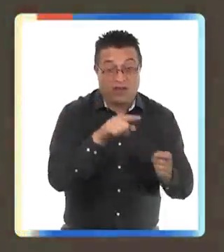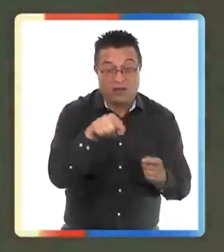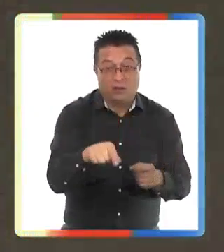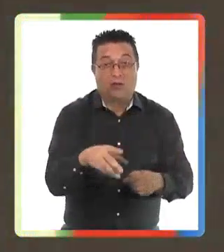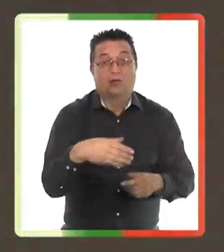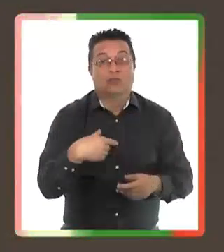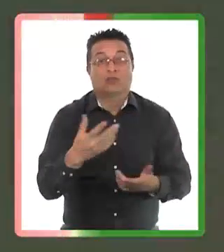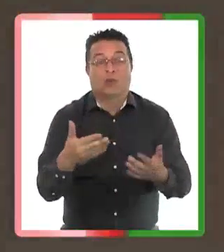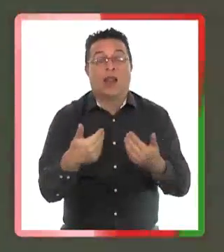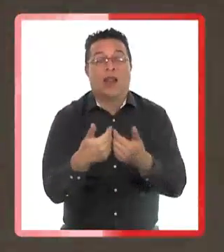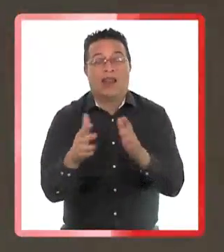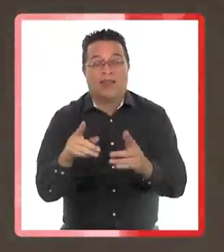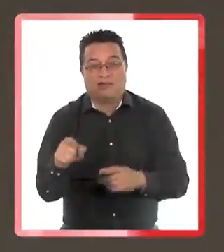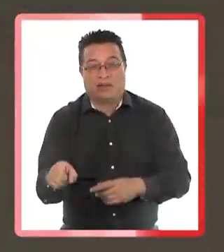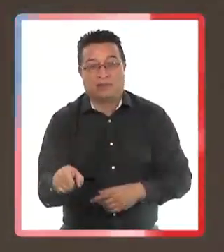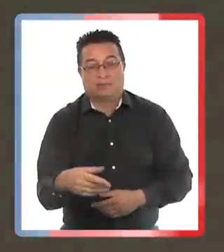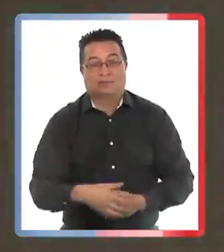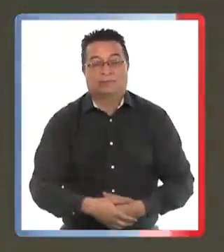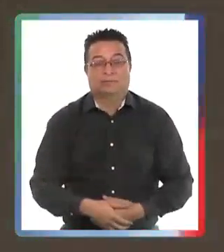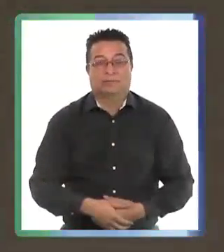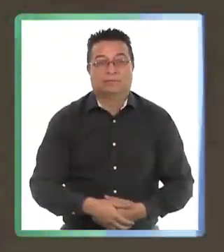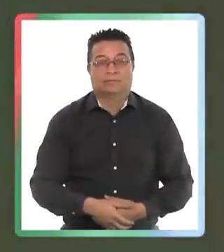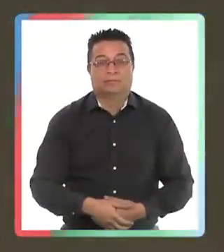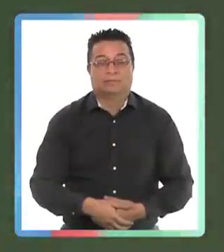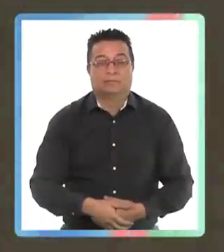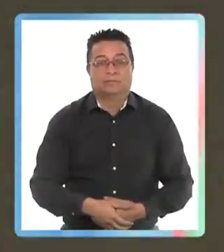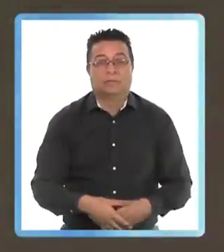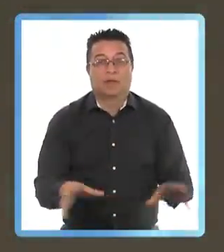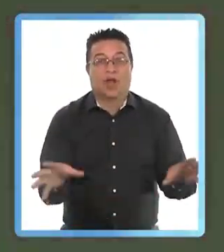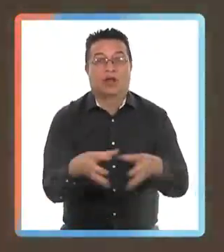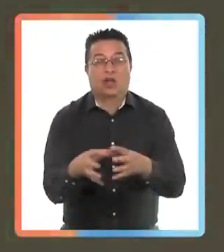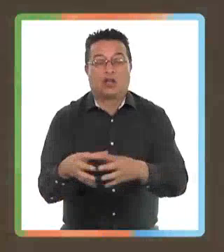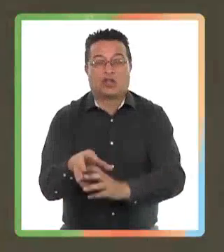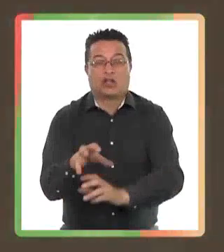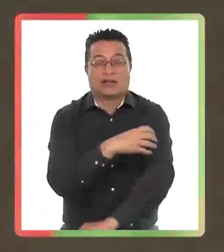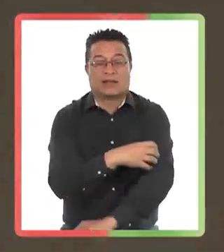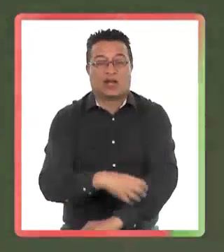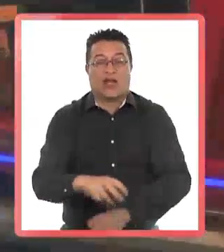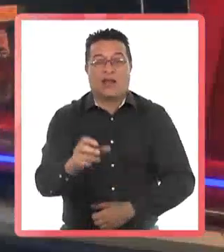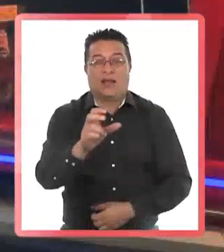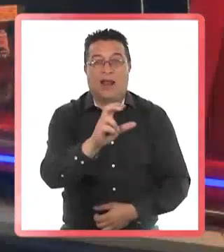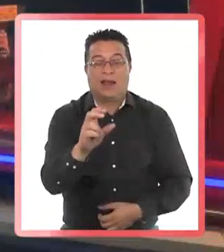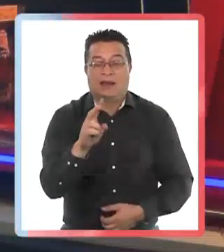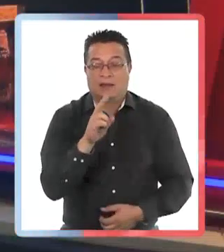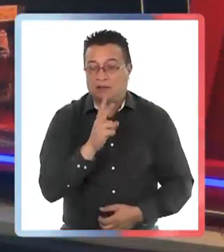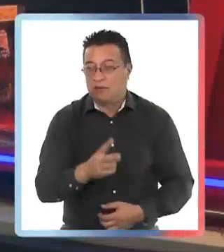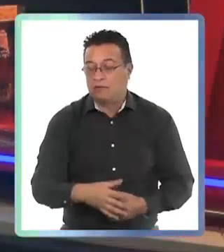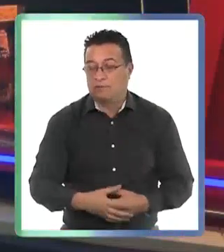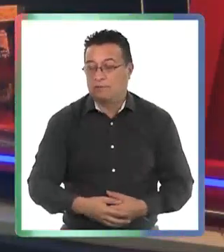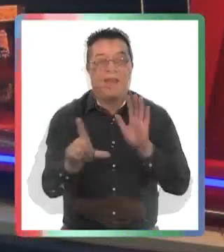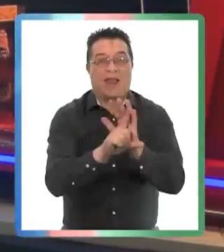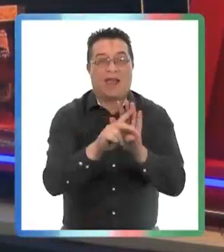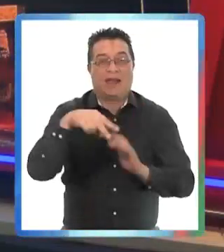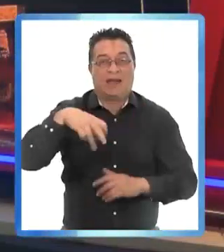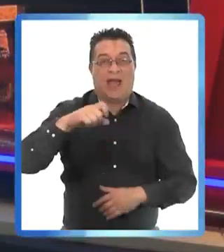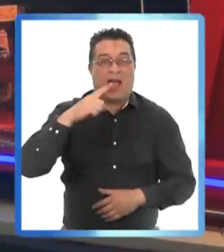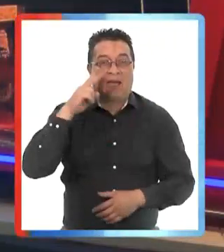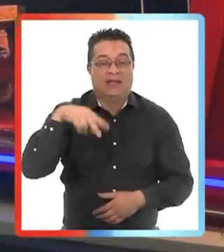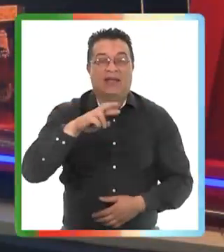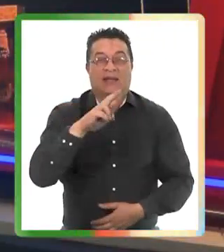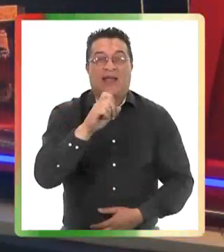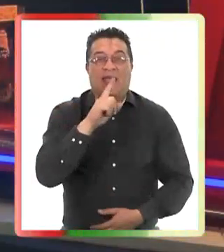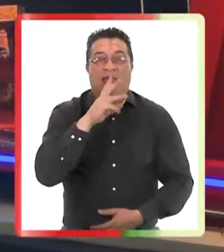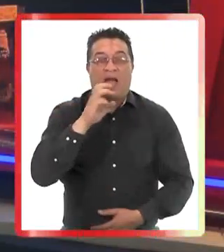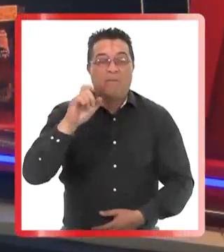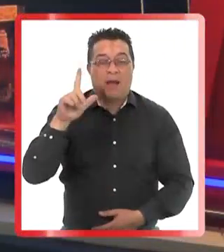joven conductor que atropelló a su compañero quedó en libertad. Y ya lo comentábamos, este lunes